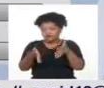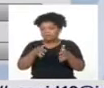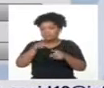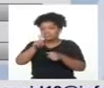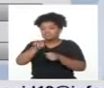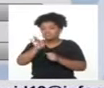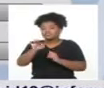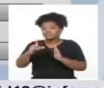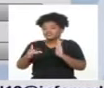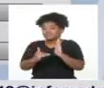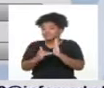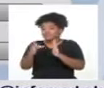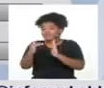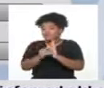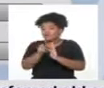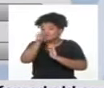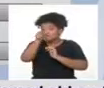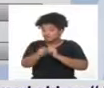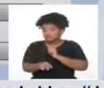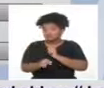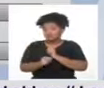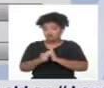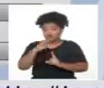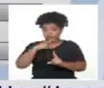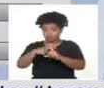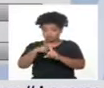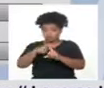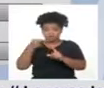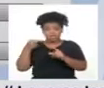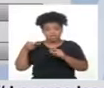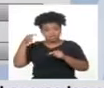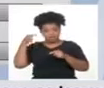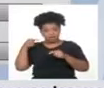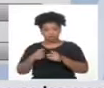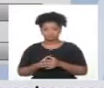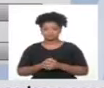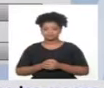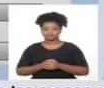millones de personas activas en el día de ayer,